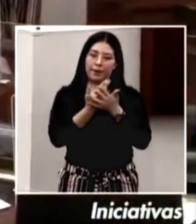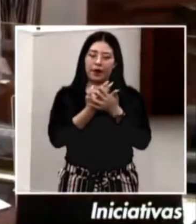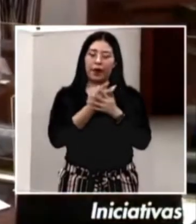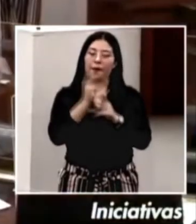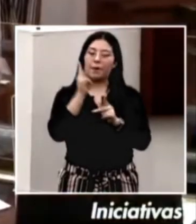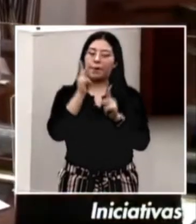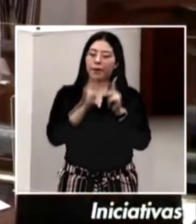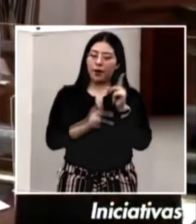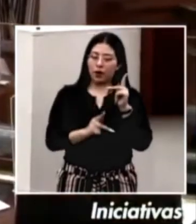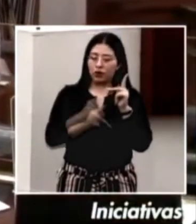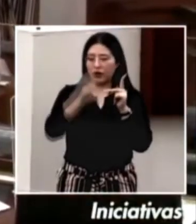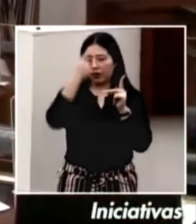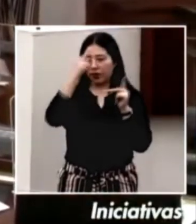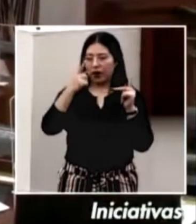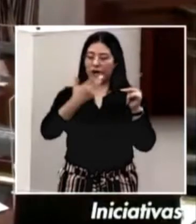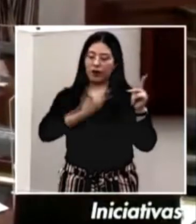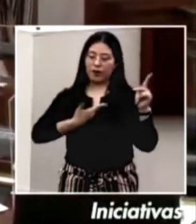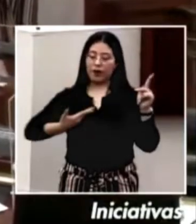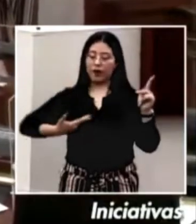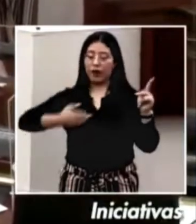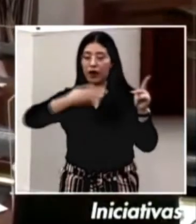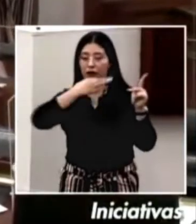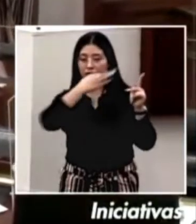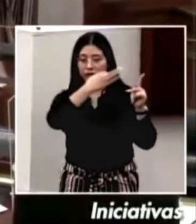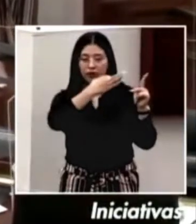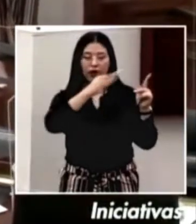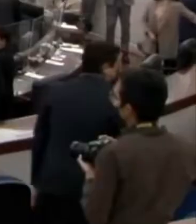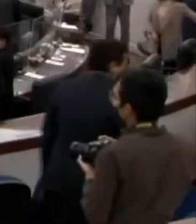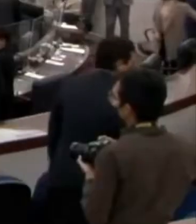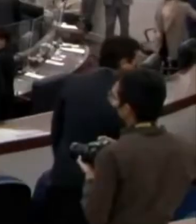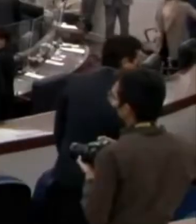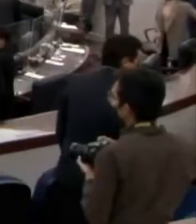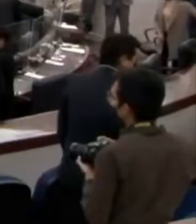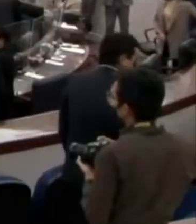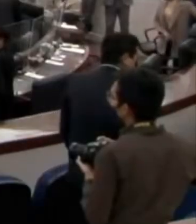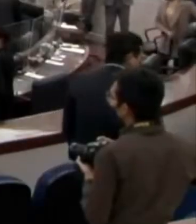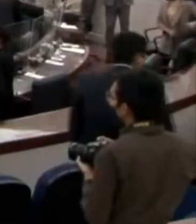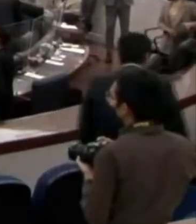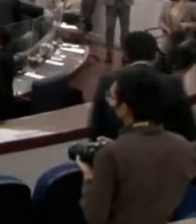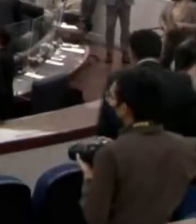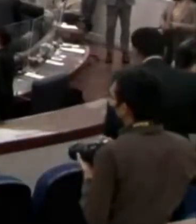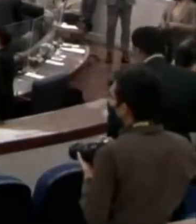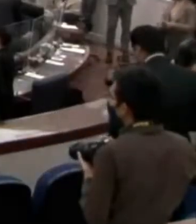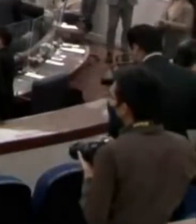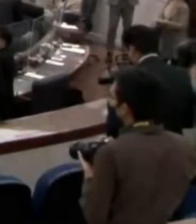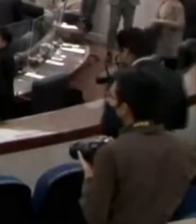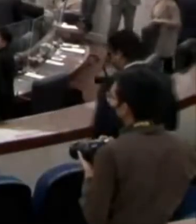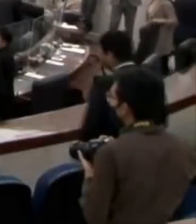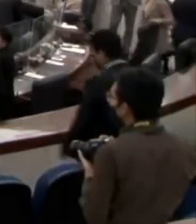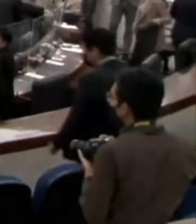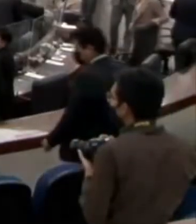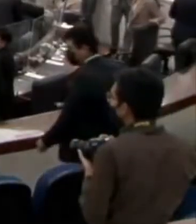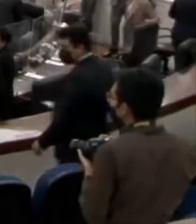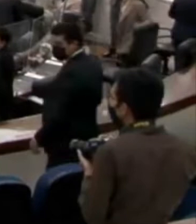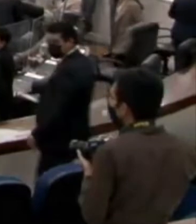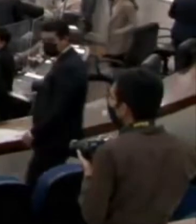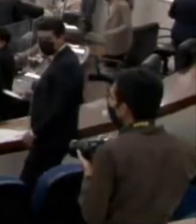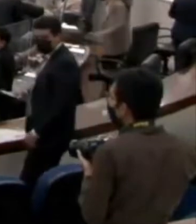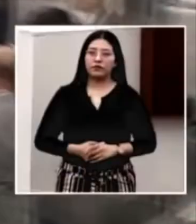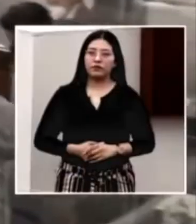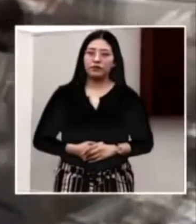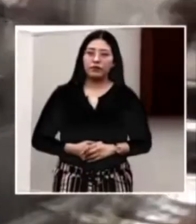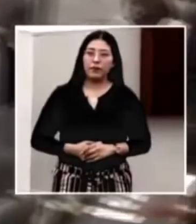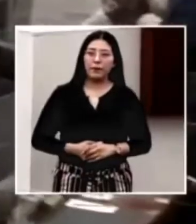receta y para que pasen a la farmacia a recogerla gratis también. Examen de la vista gratis. Nutriólogos,